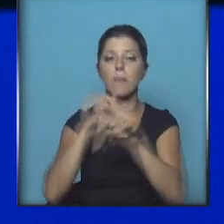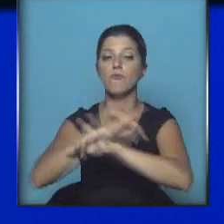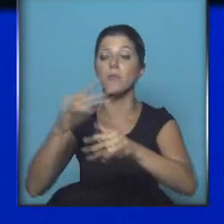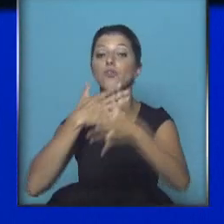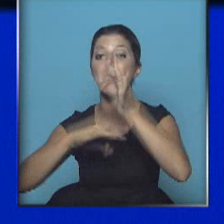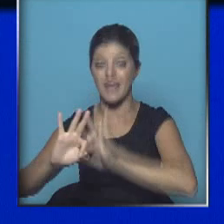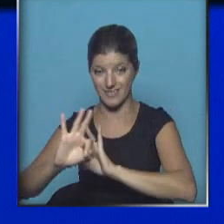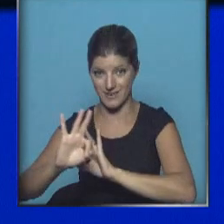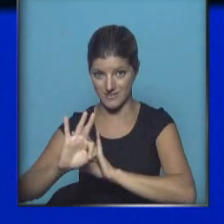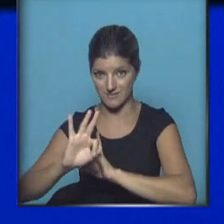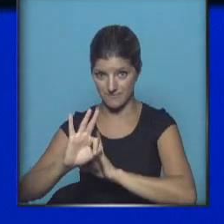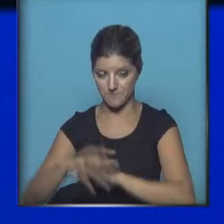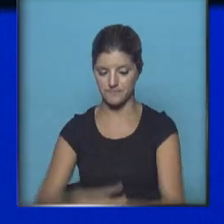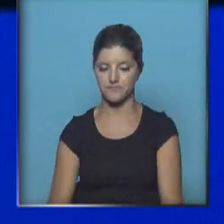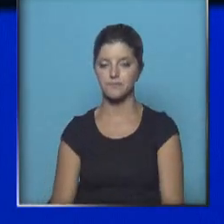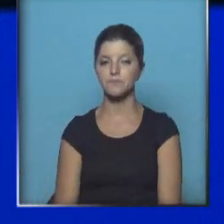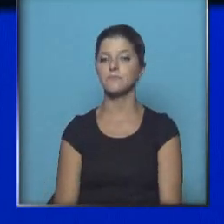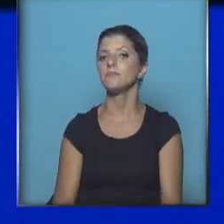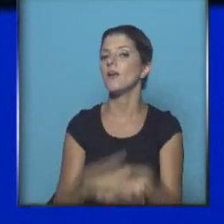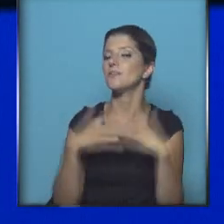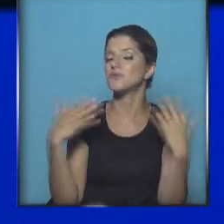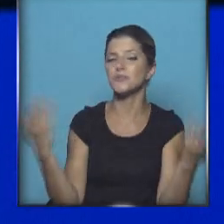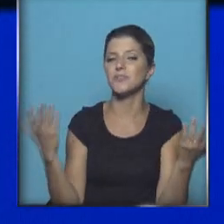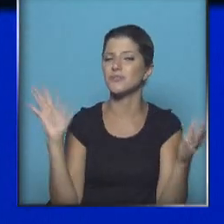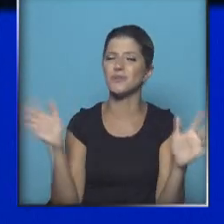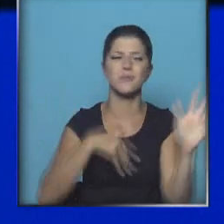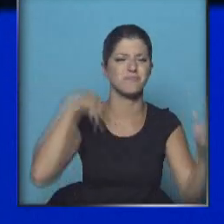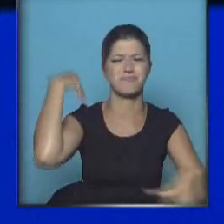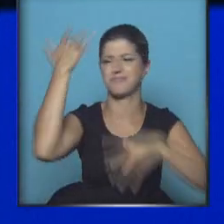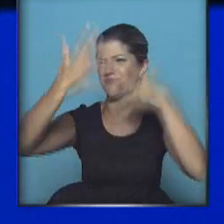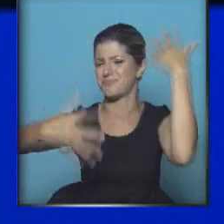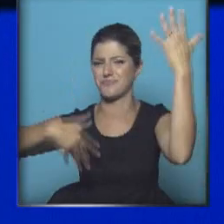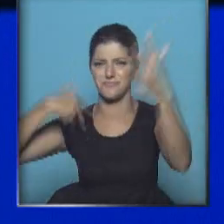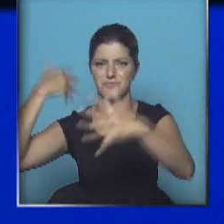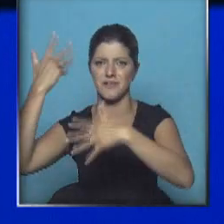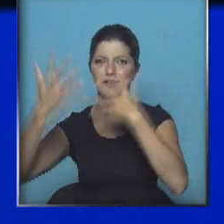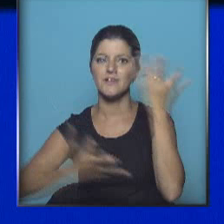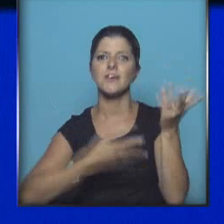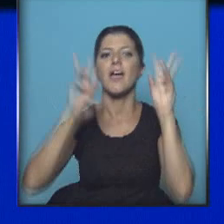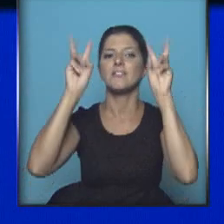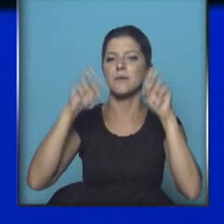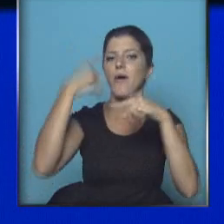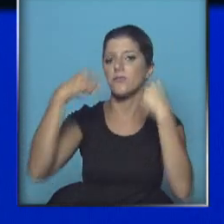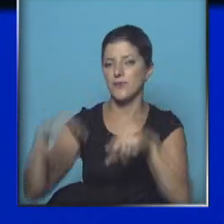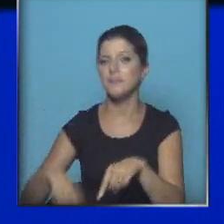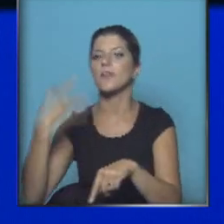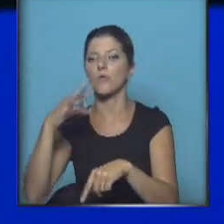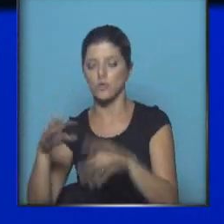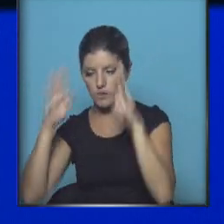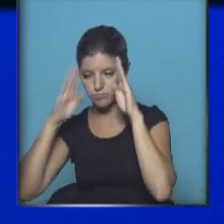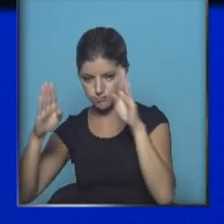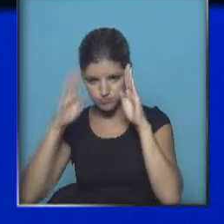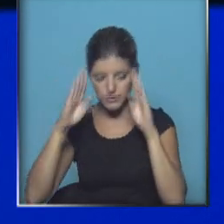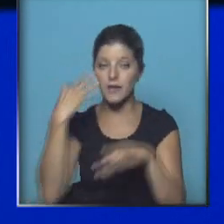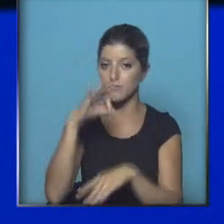información. De modo que, digamos, está muy mezclado el tema, hay muchos elementos a tomar en cuenta, no se